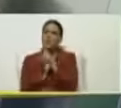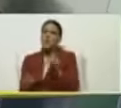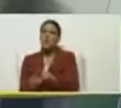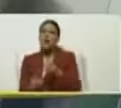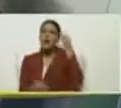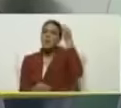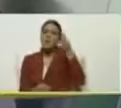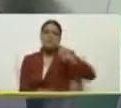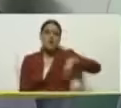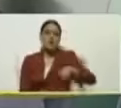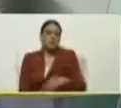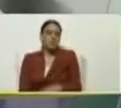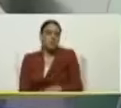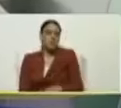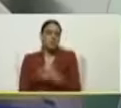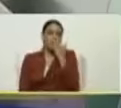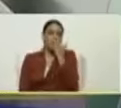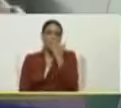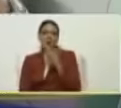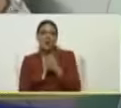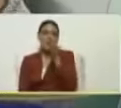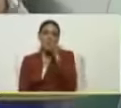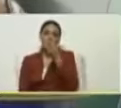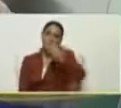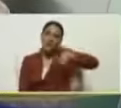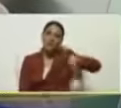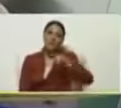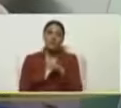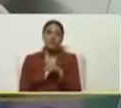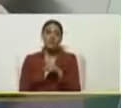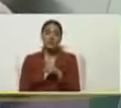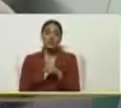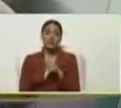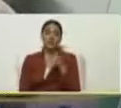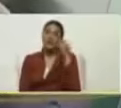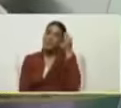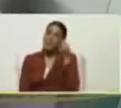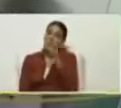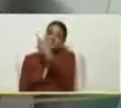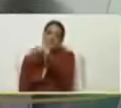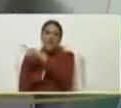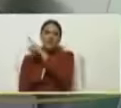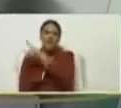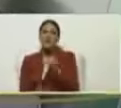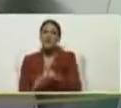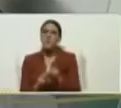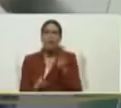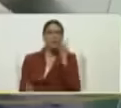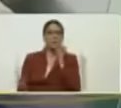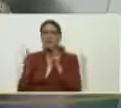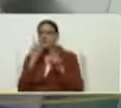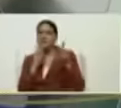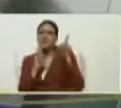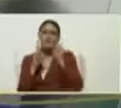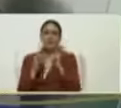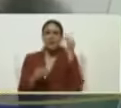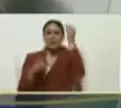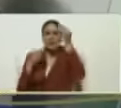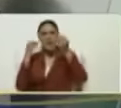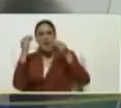subestimándonos. Y ellos se sobreestiman y se caen a coba y se